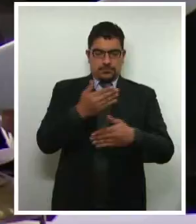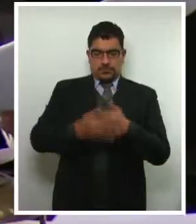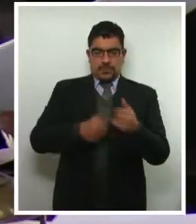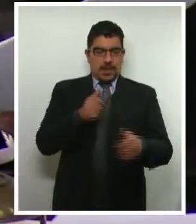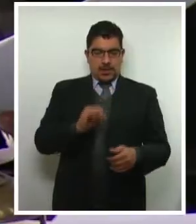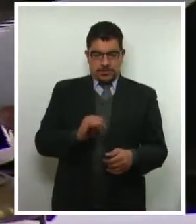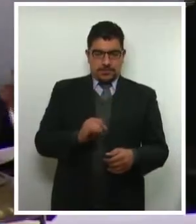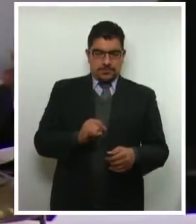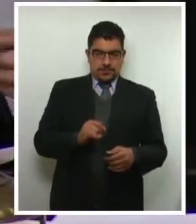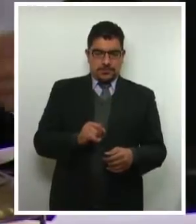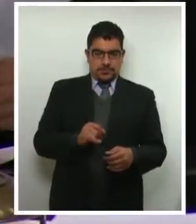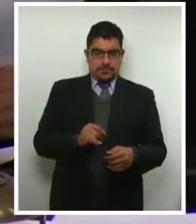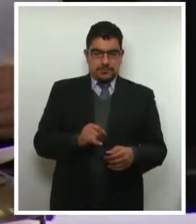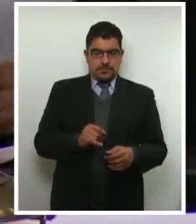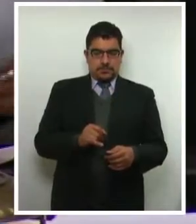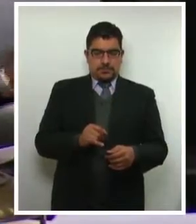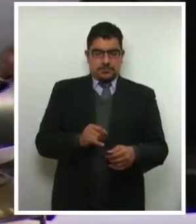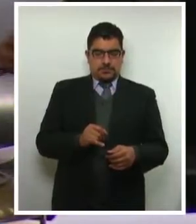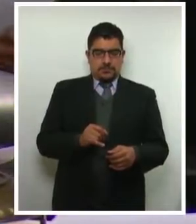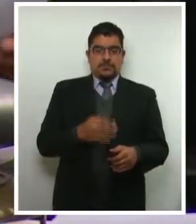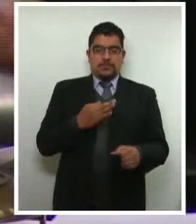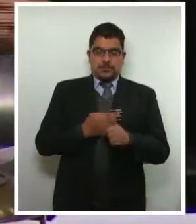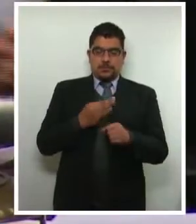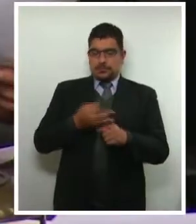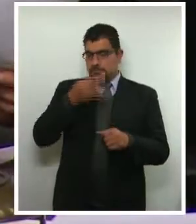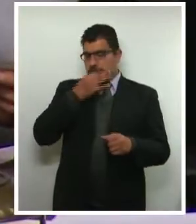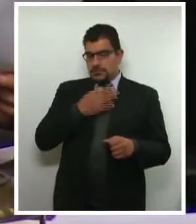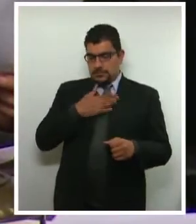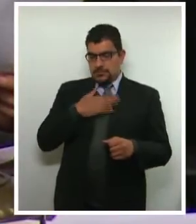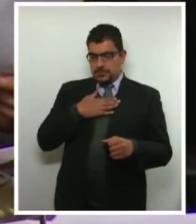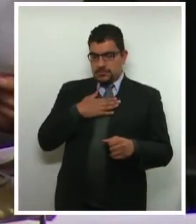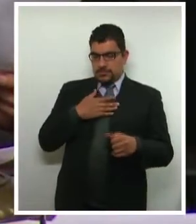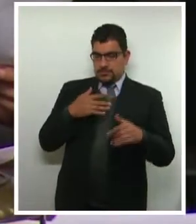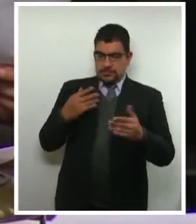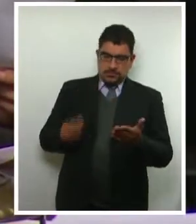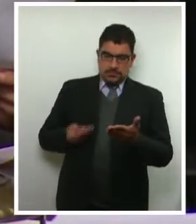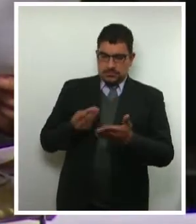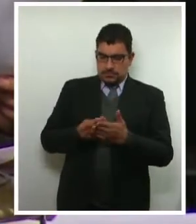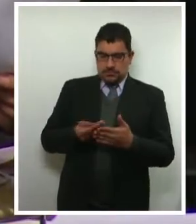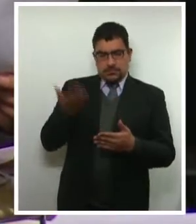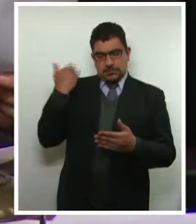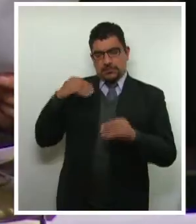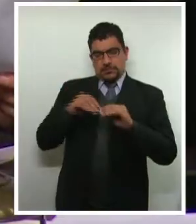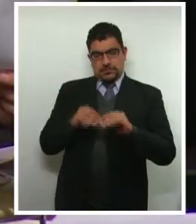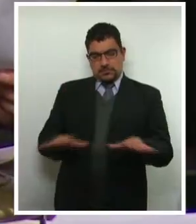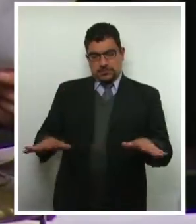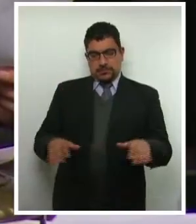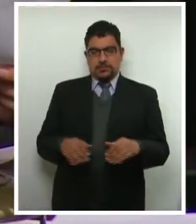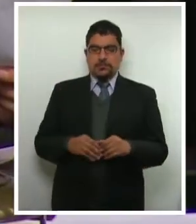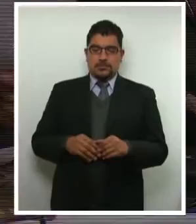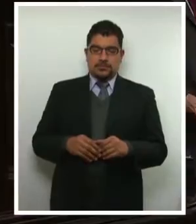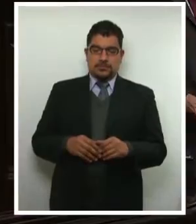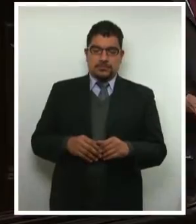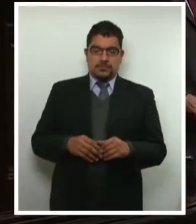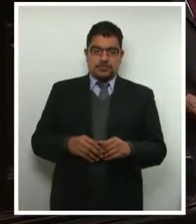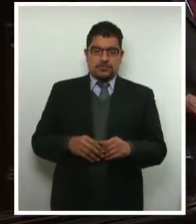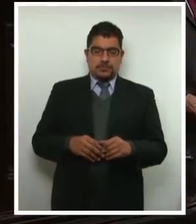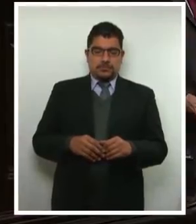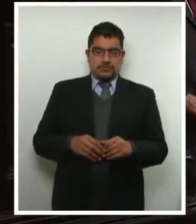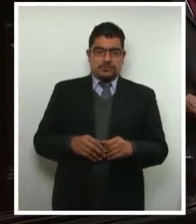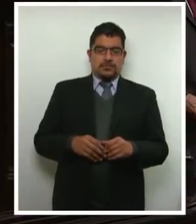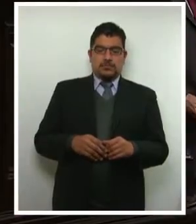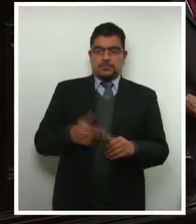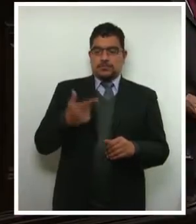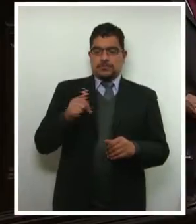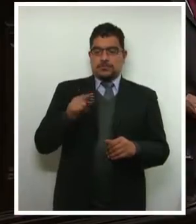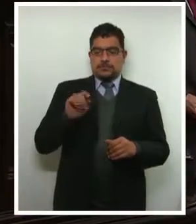procedimiento. Nos están informando que esta reserva fue publicada en la